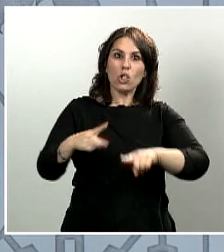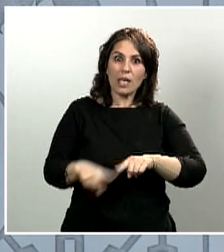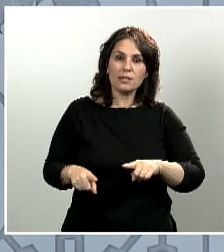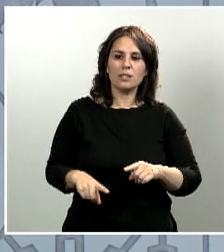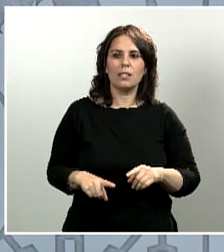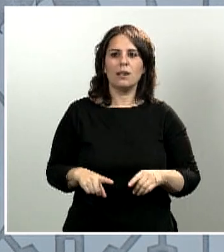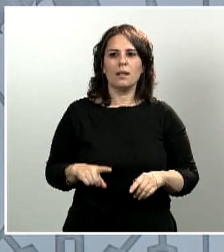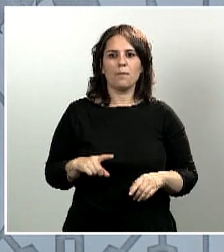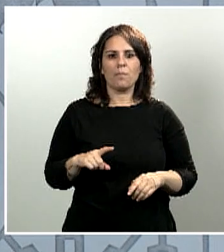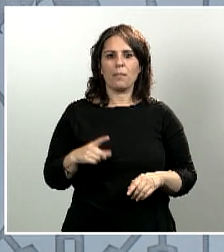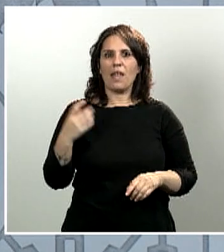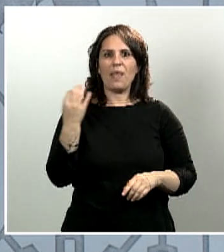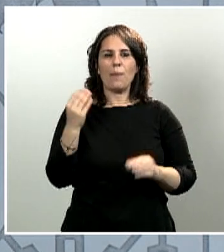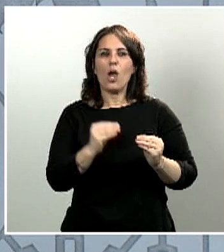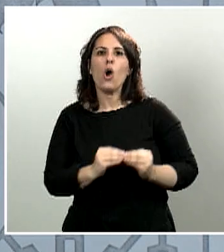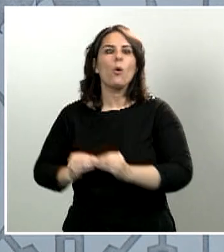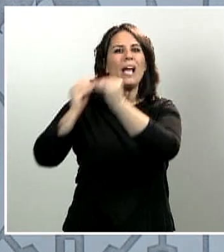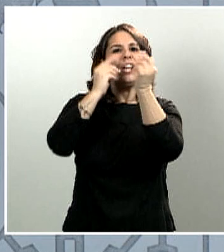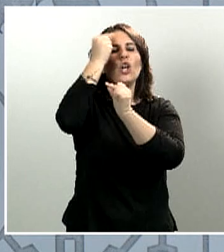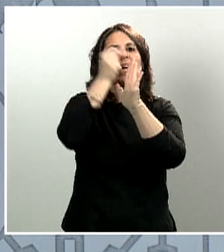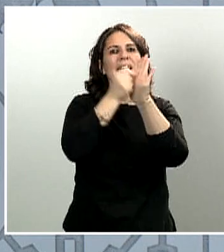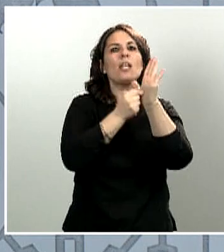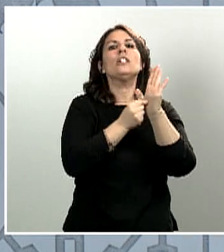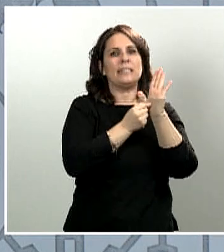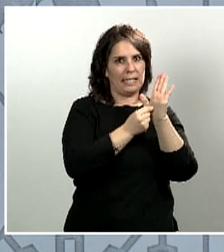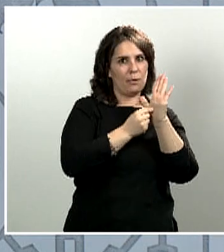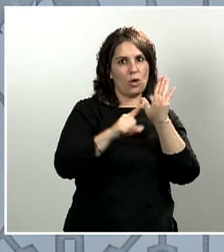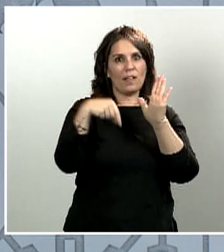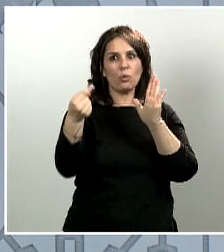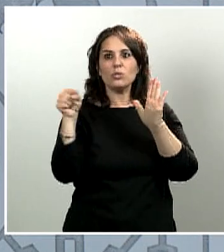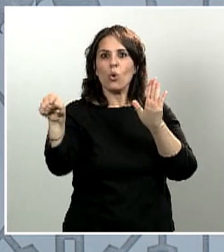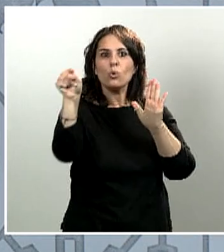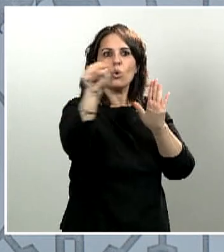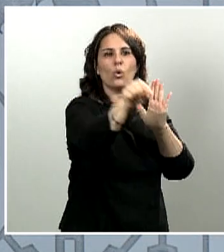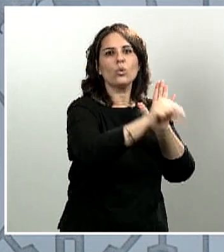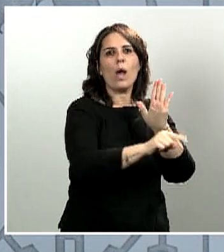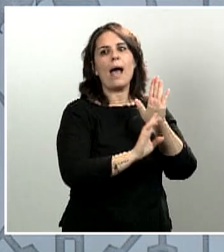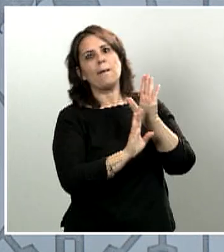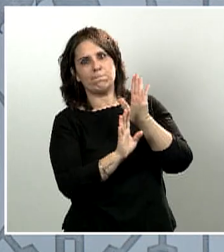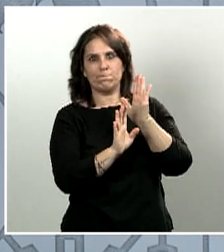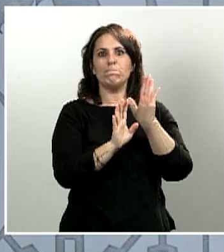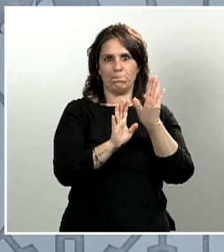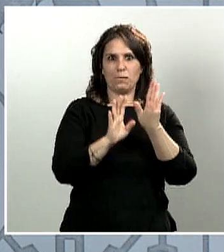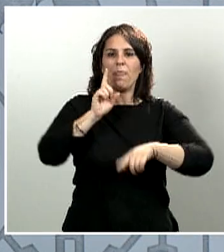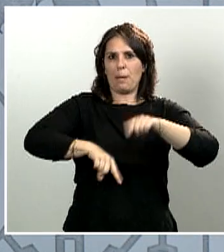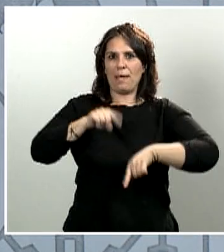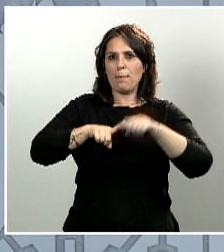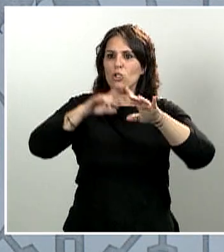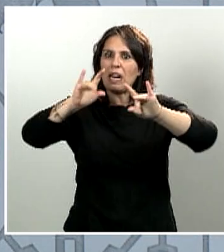claramente homogéneas. En cuanto a las paradojas, Vamos a ver, se pueden dar paradojas.